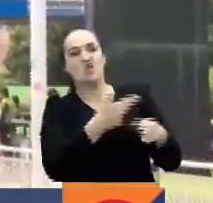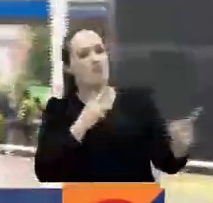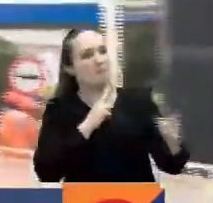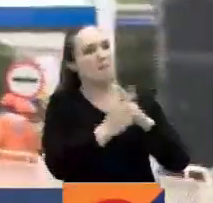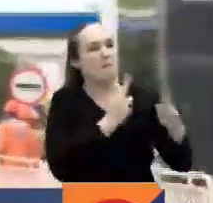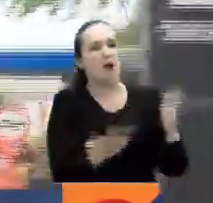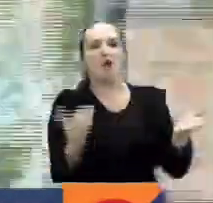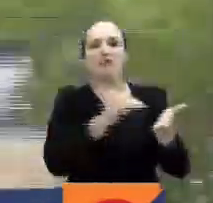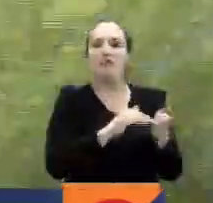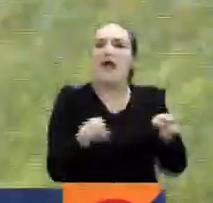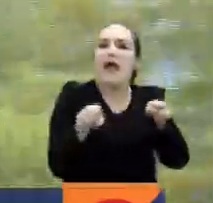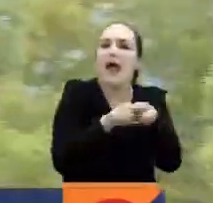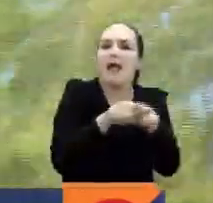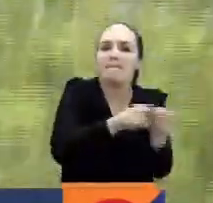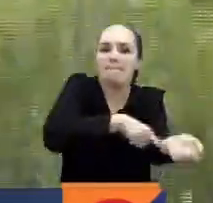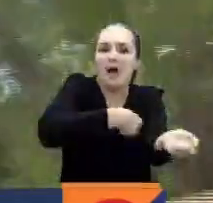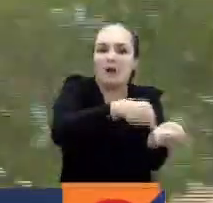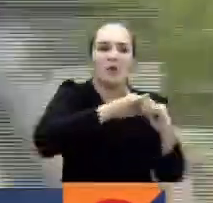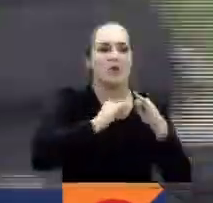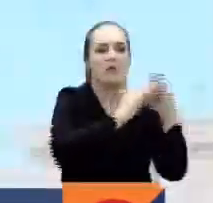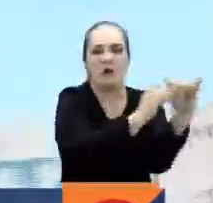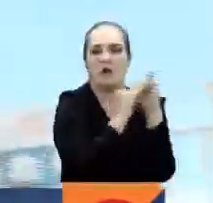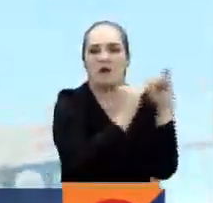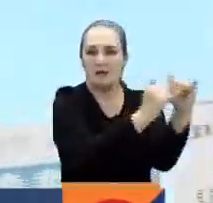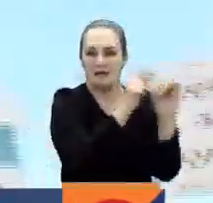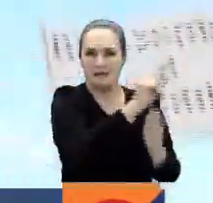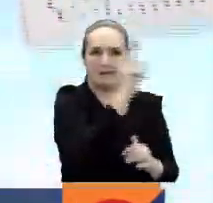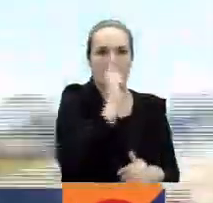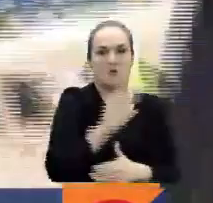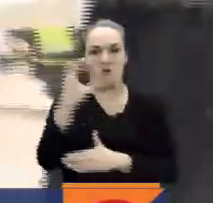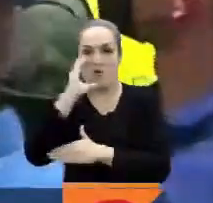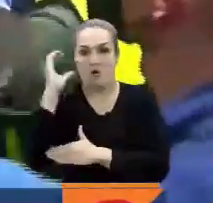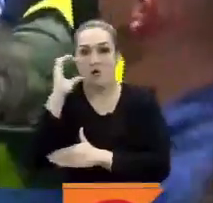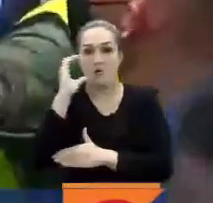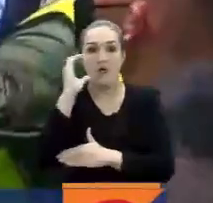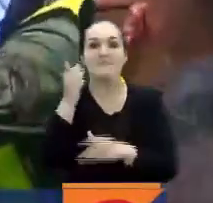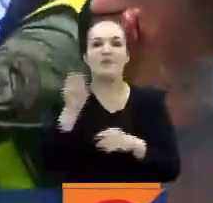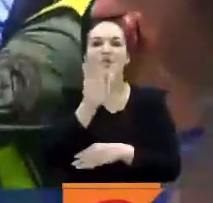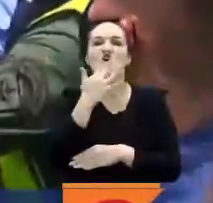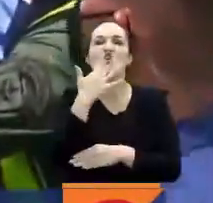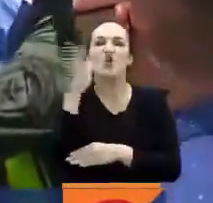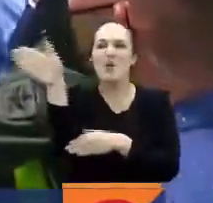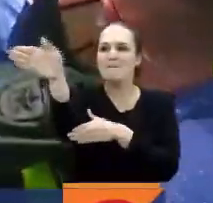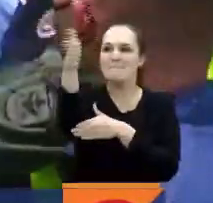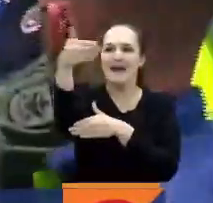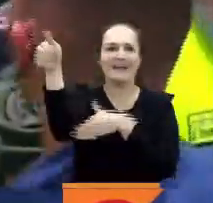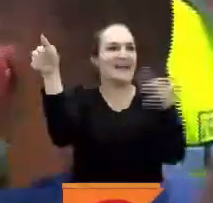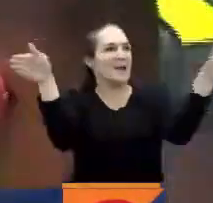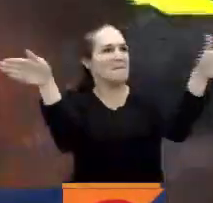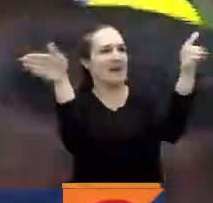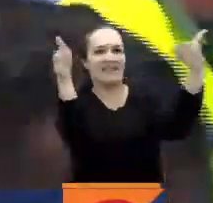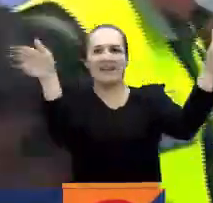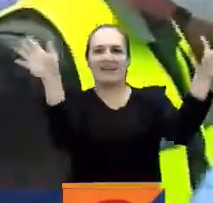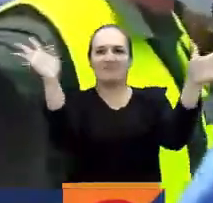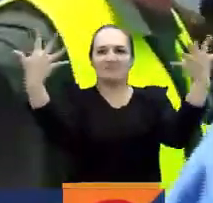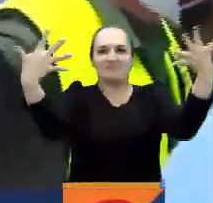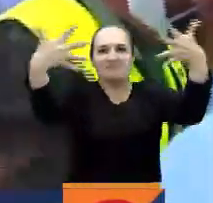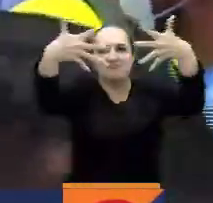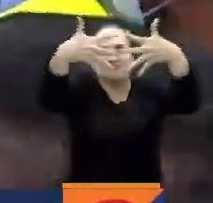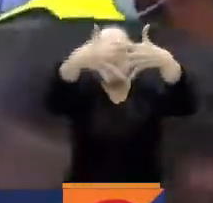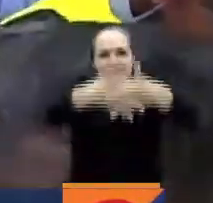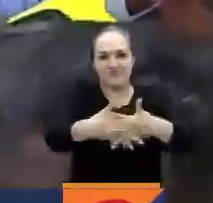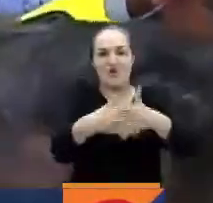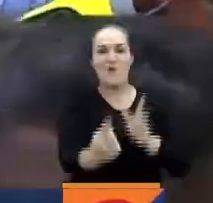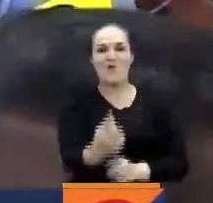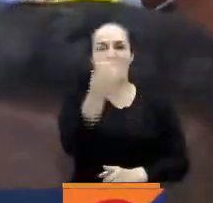la hermandad, que incluso, como lo decía hace un momento, los colores de nuestras banderas pues se unen en una sola en